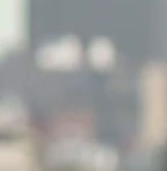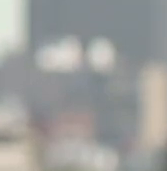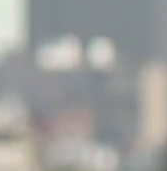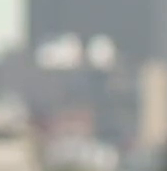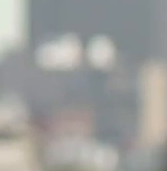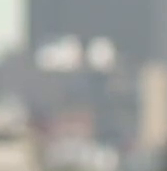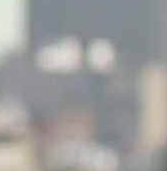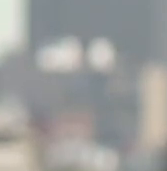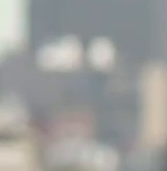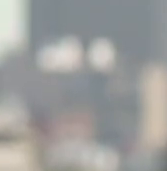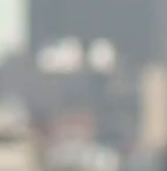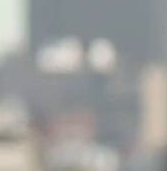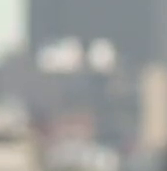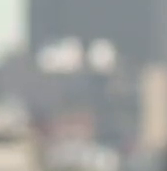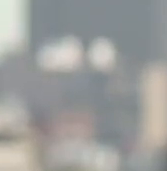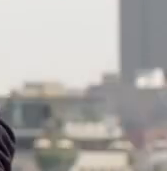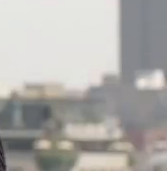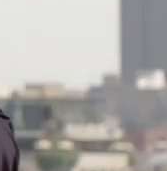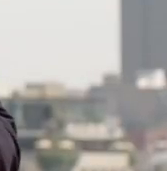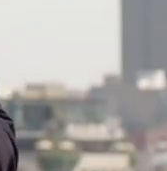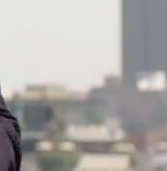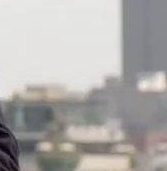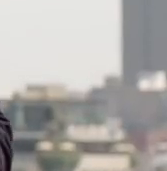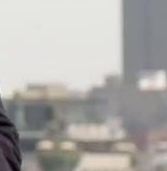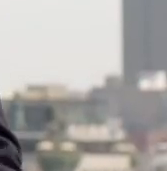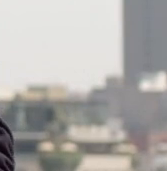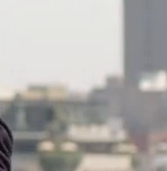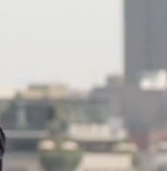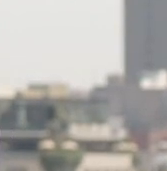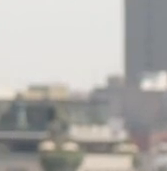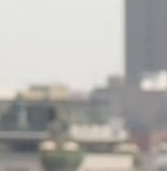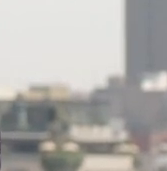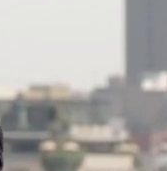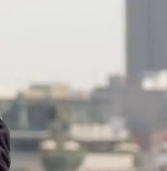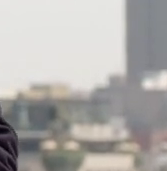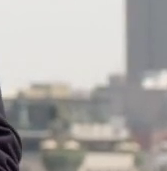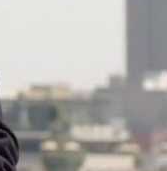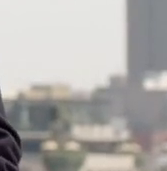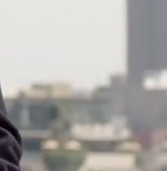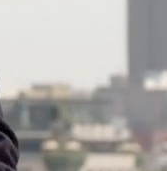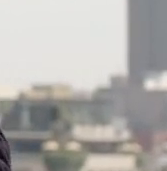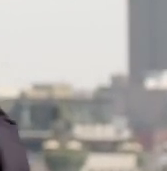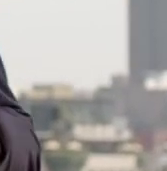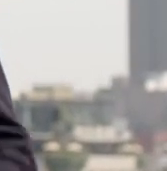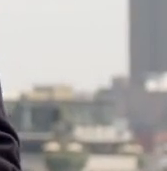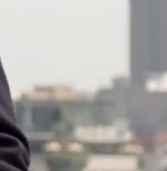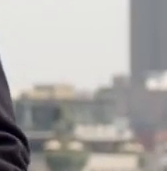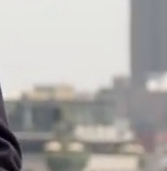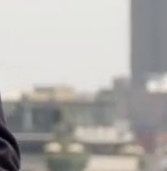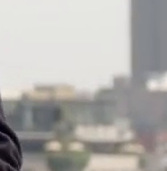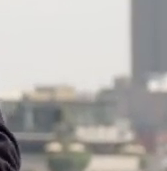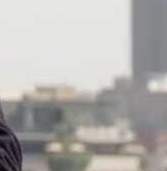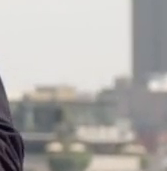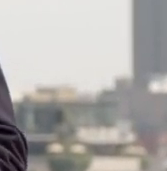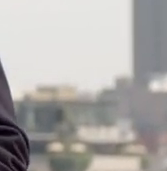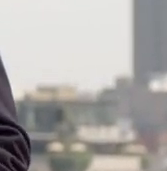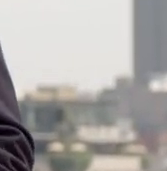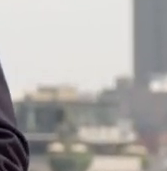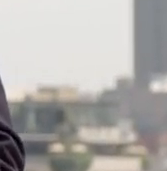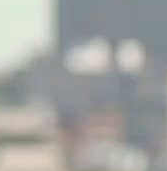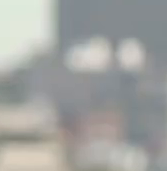de arriba y sacaban el patrimonio de la nación ahora es el gobierno del pueblo y para el pueblo y primero van los pobres se combate la corrupción y